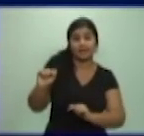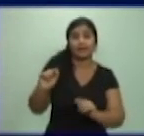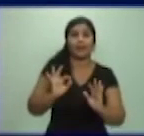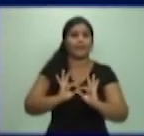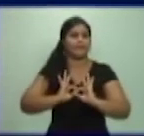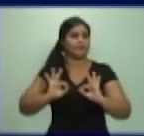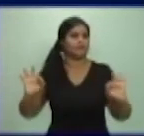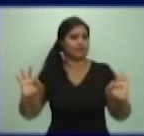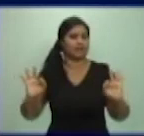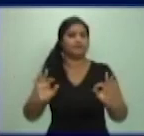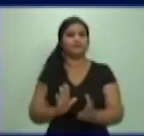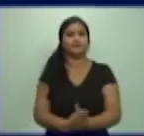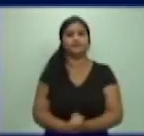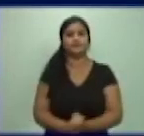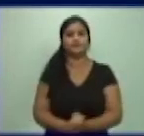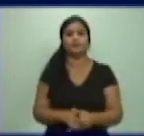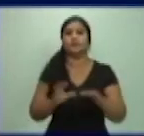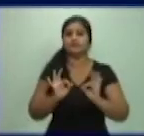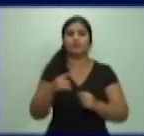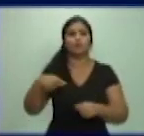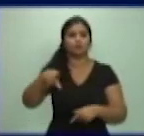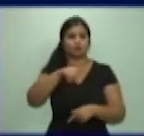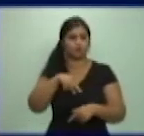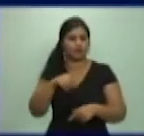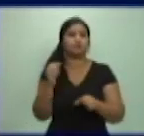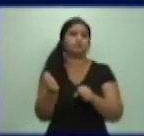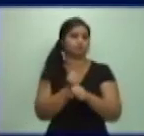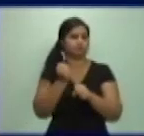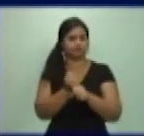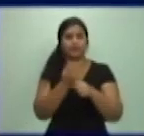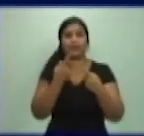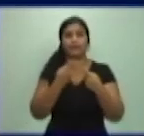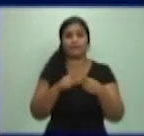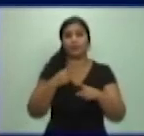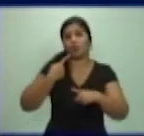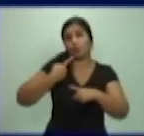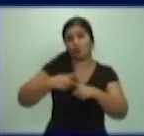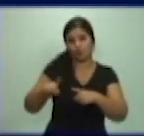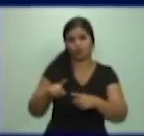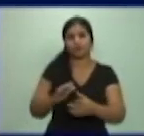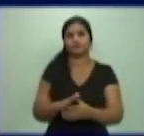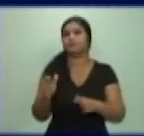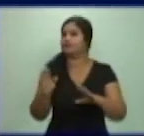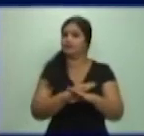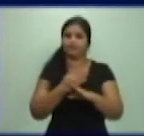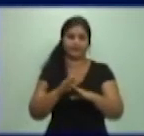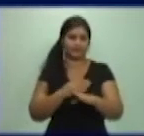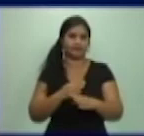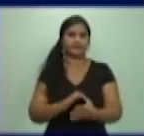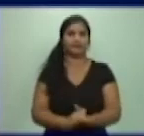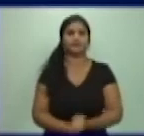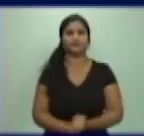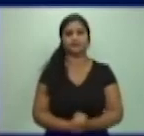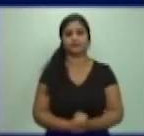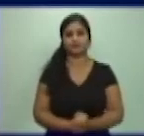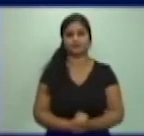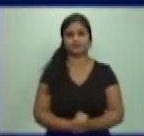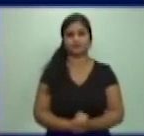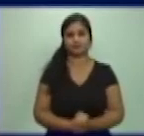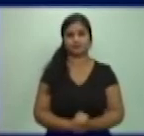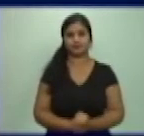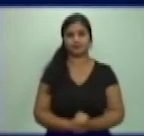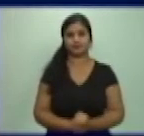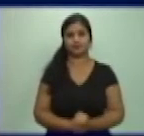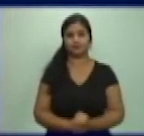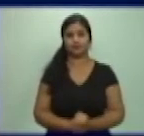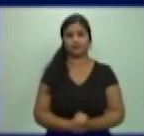las tradicionales, las que usted siempre ha trabajado, pero existen otras. Está el pretérito llano, la alteración del futuro, el pospretérito, que existen, que usted se puede enfrentar